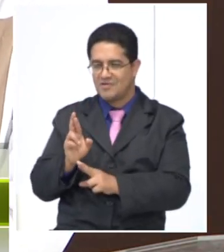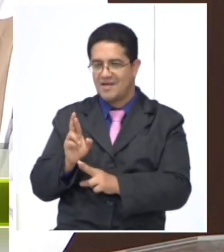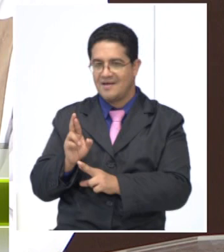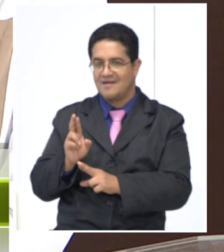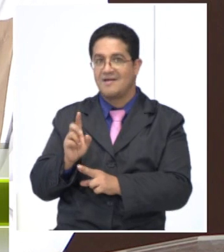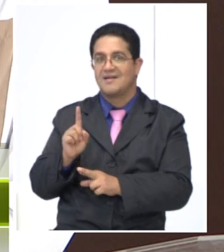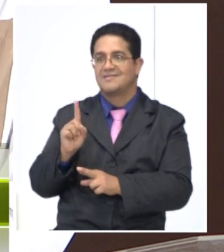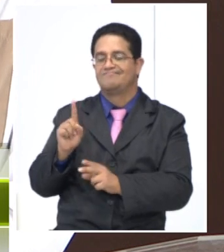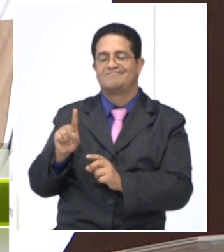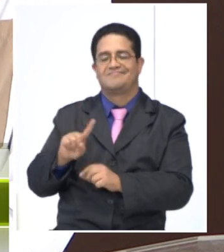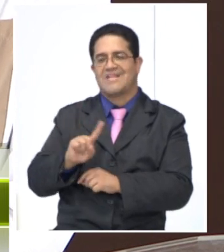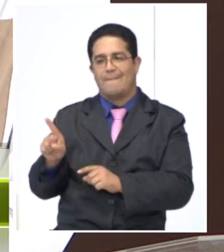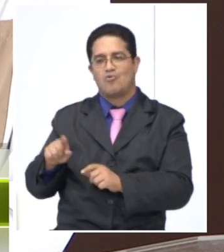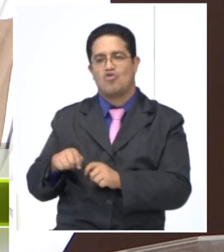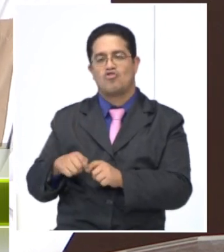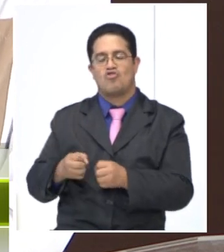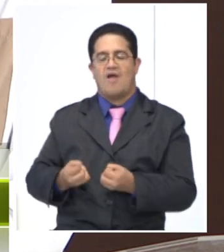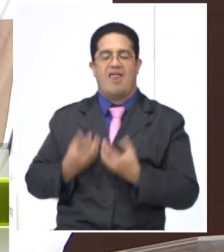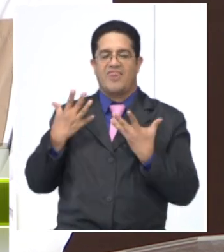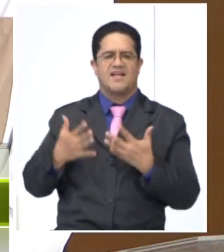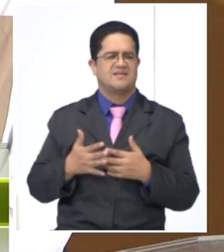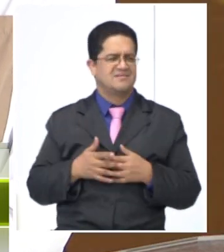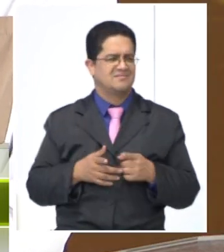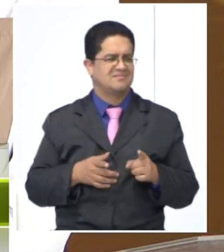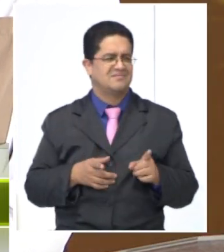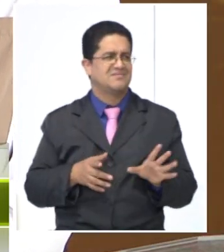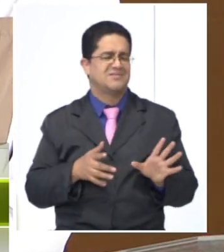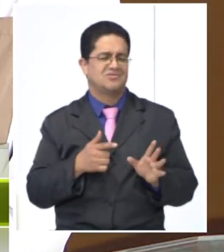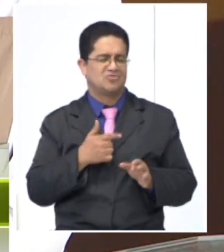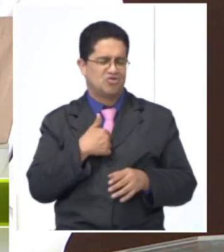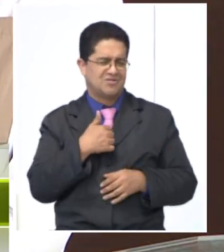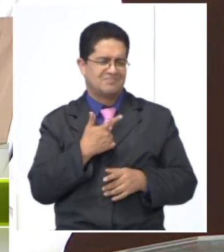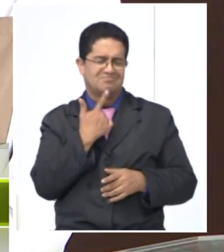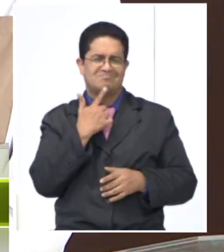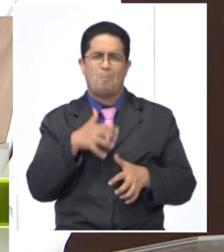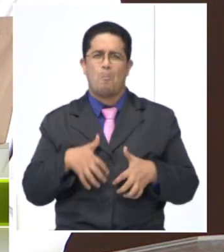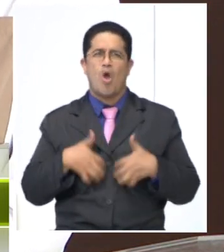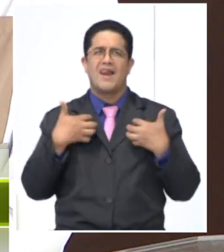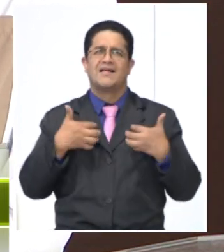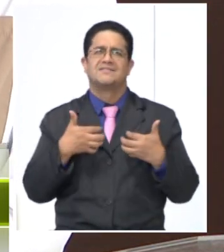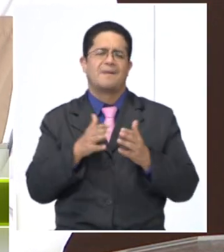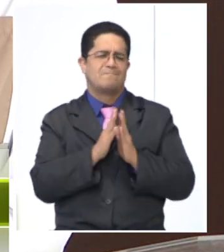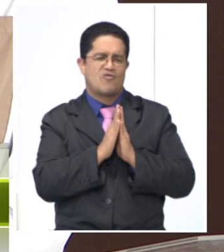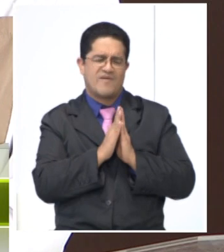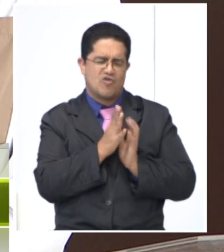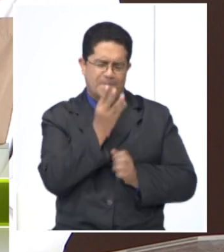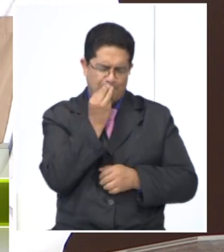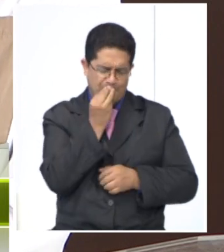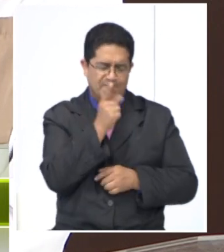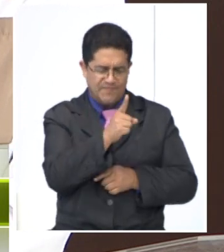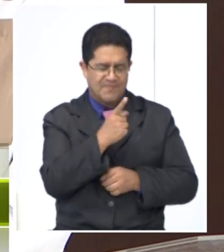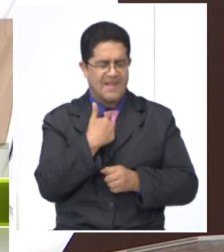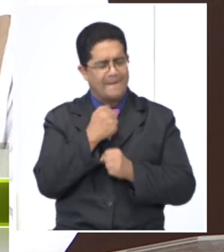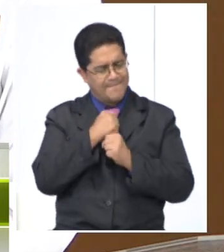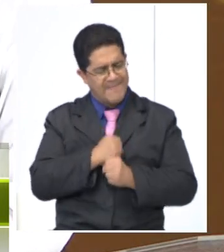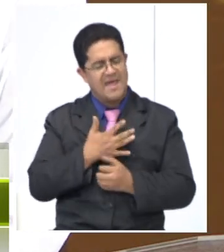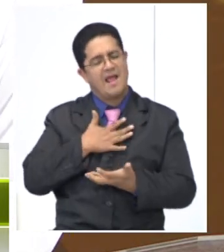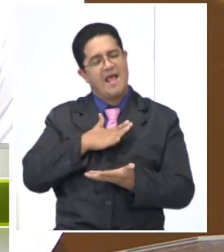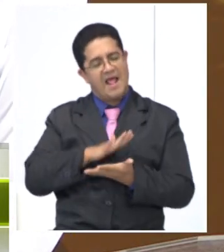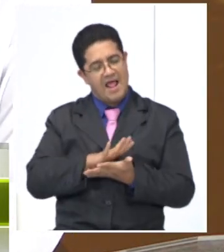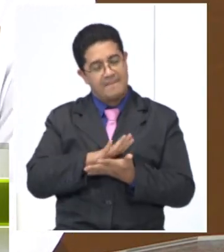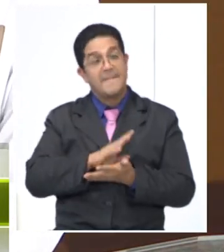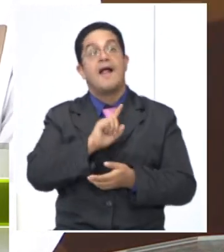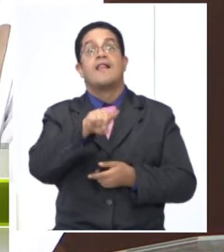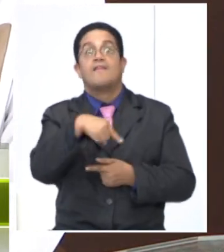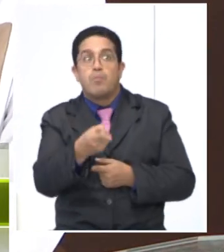también a otros. Porque, por ejemplo, exacto, yo puedo estar molesta y decirte, Angie, estoy molesta y cuando estoy molesta no me gusta hablar en el momento, me gusta respirar y calmar y luego puedo